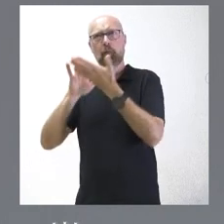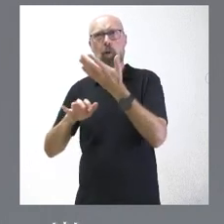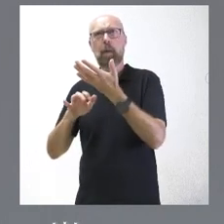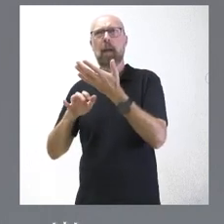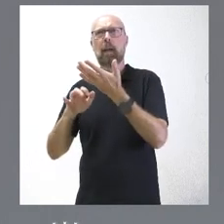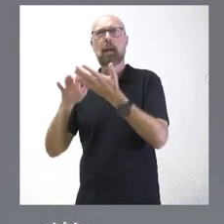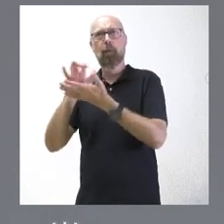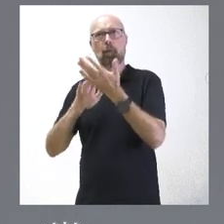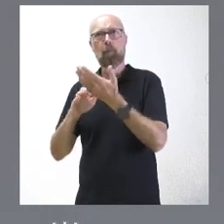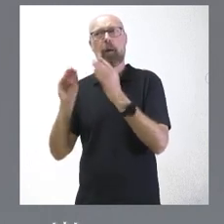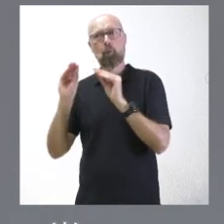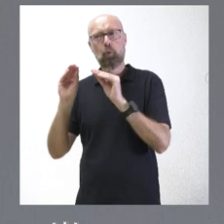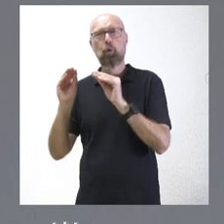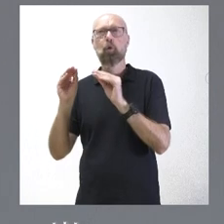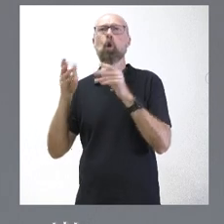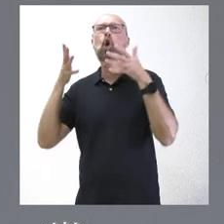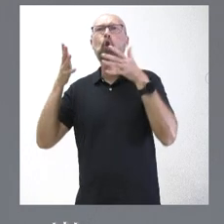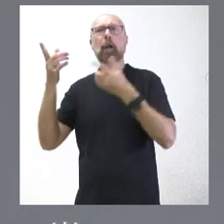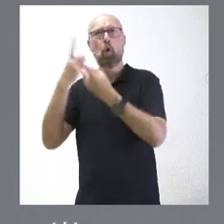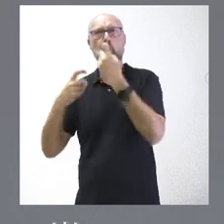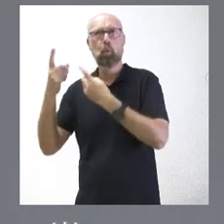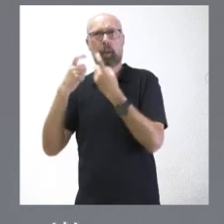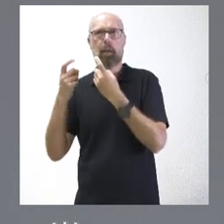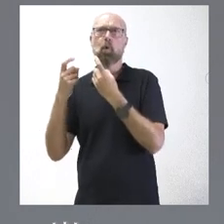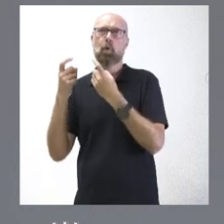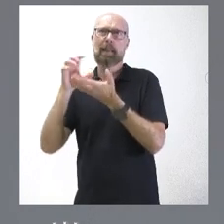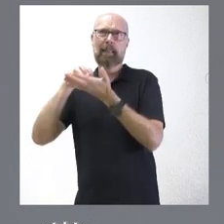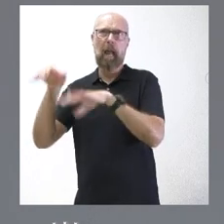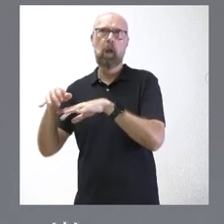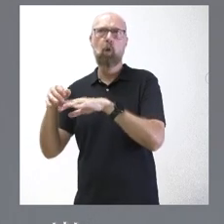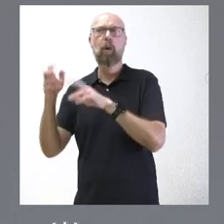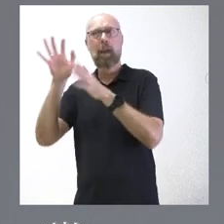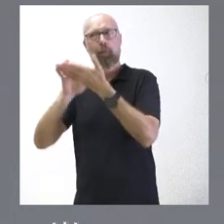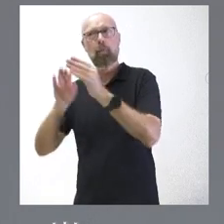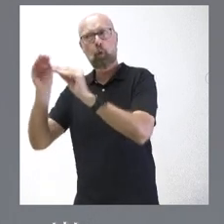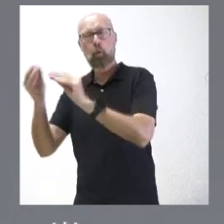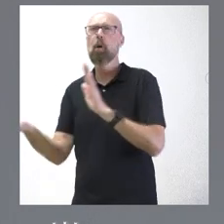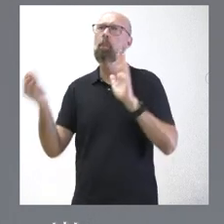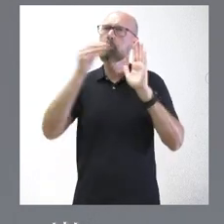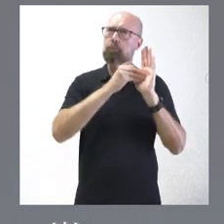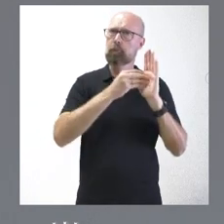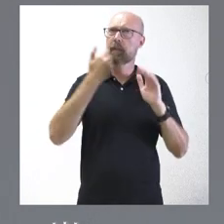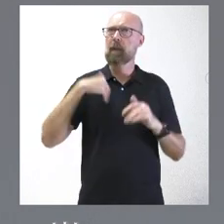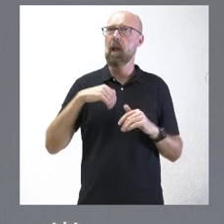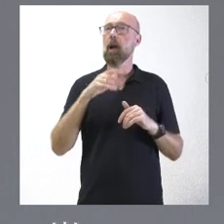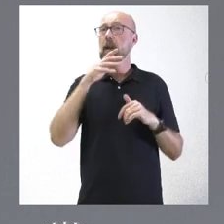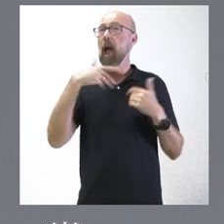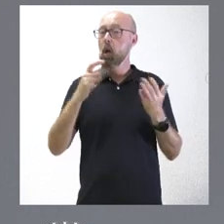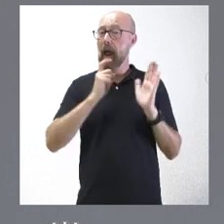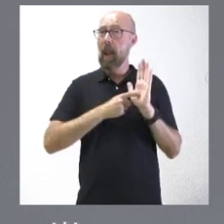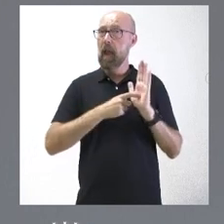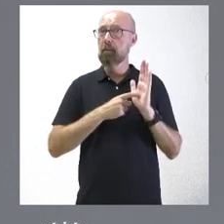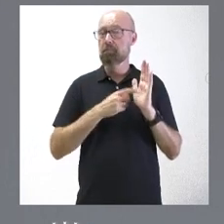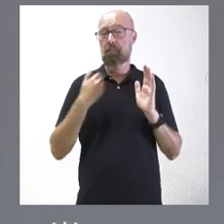el informe del Consejo consultivo de Castilla y león inicia la tramitación parlamentaria es decir una vez